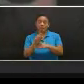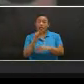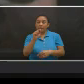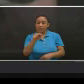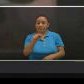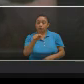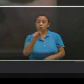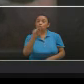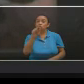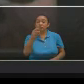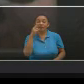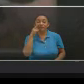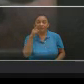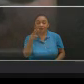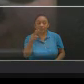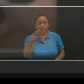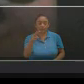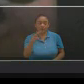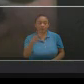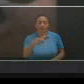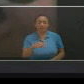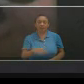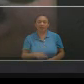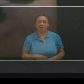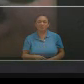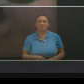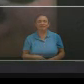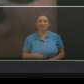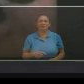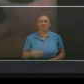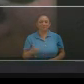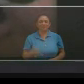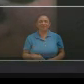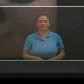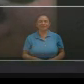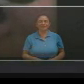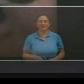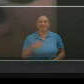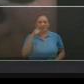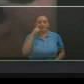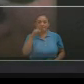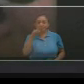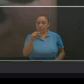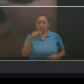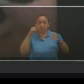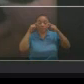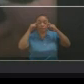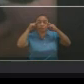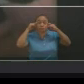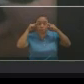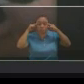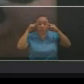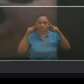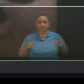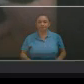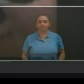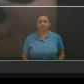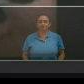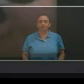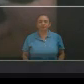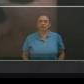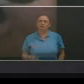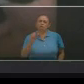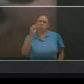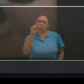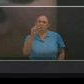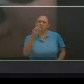Esto que usted va a ver sucede en China. Usted sabe que el evangelio ahí en China es un